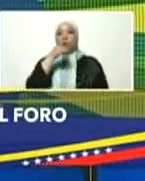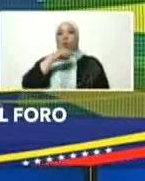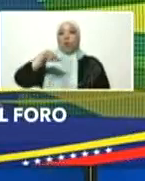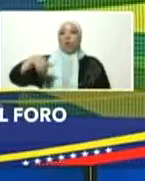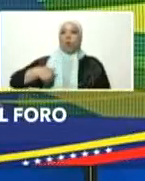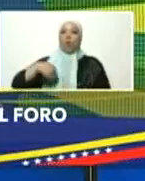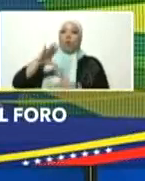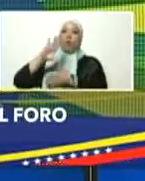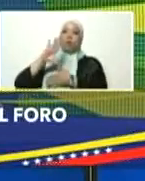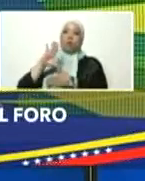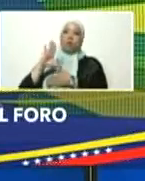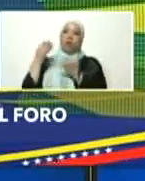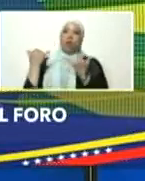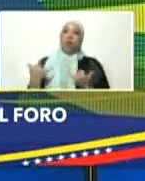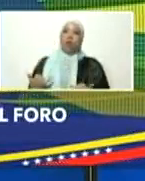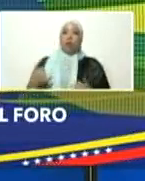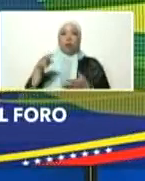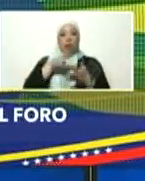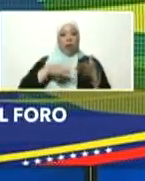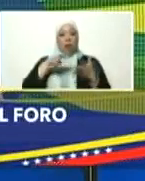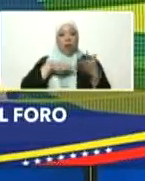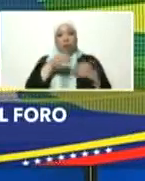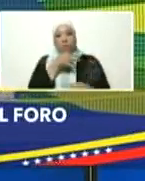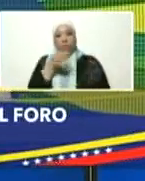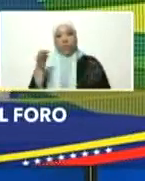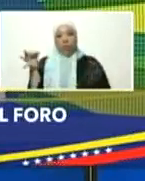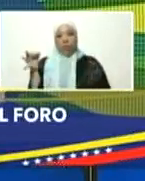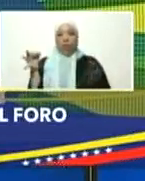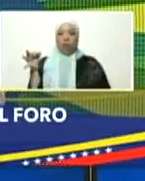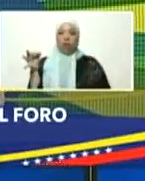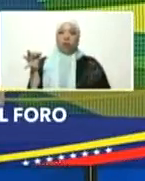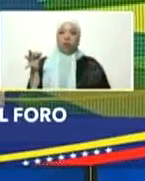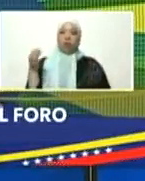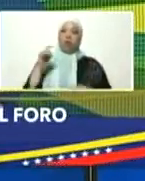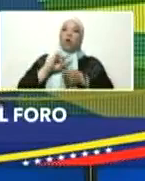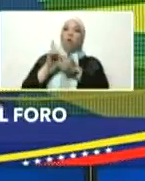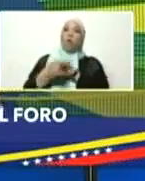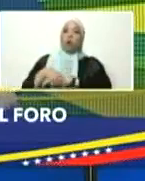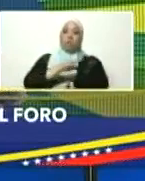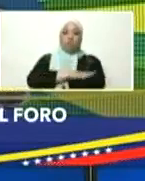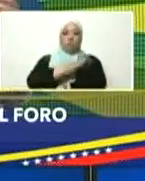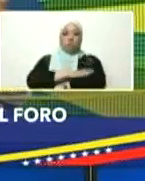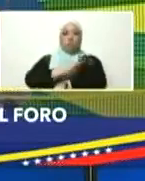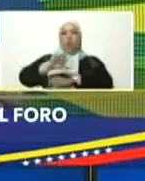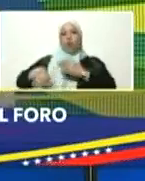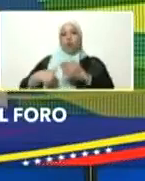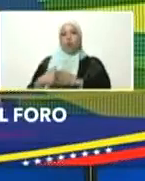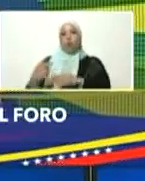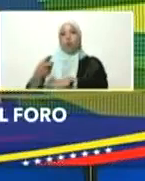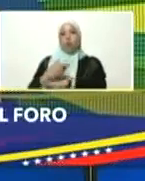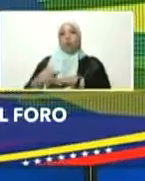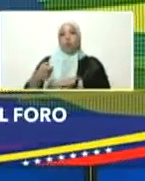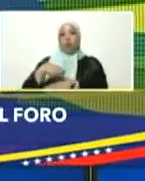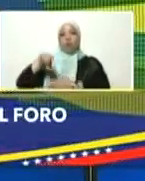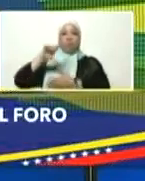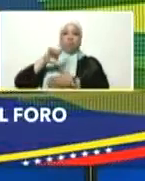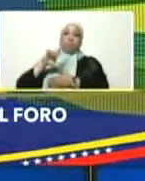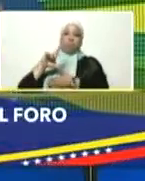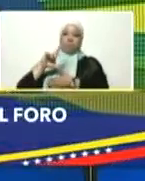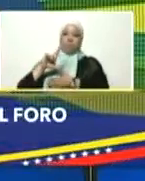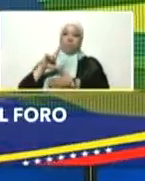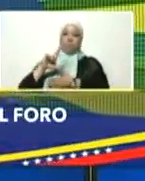América y debemos leerla perfectamente. Y tiene que haber un cambio de actitud en todos los gobernantes de América. Tenemos